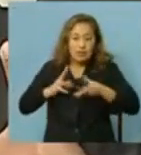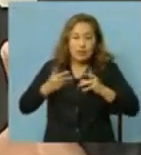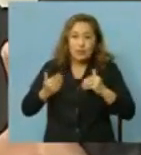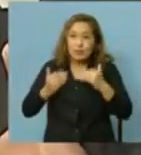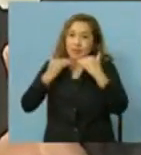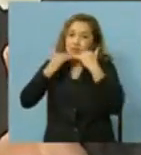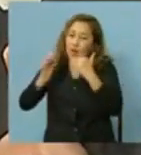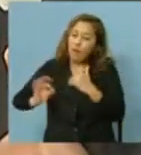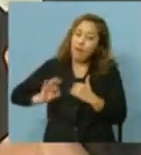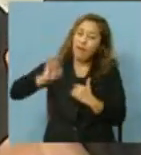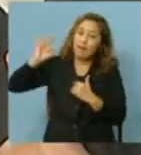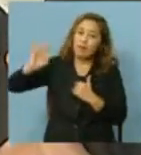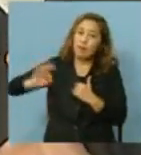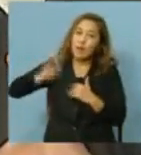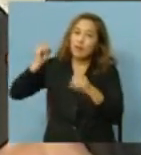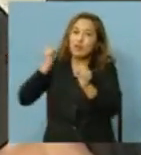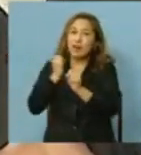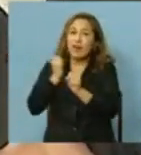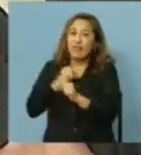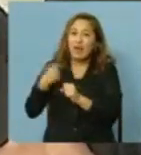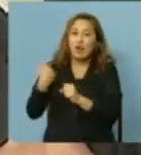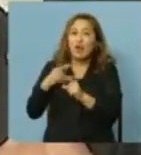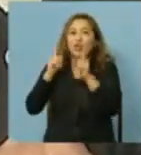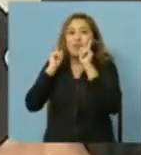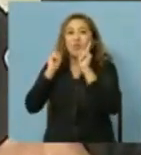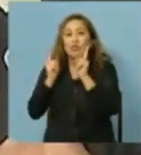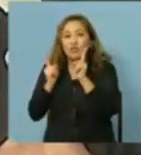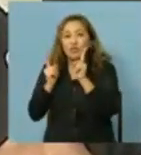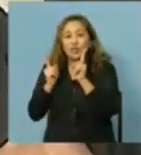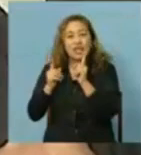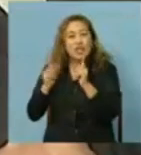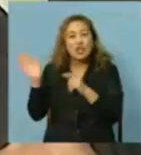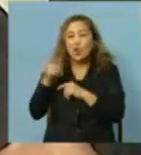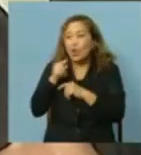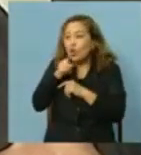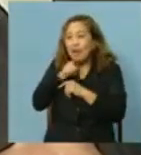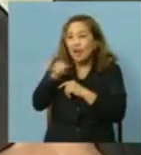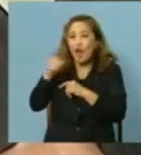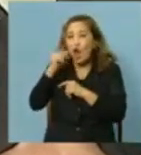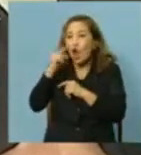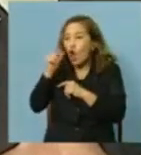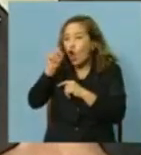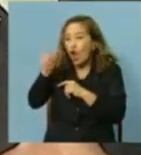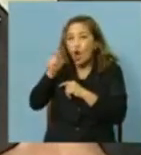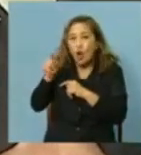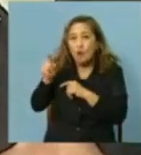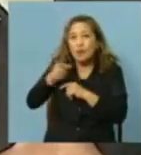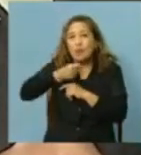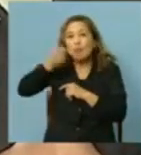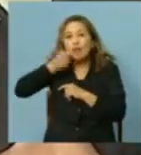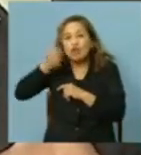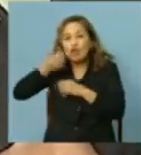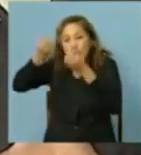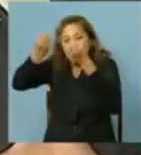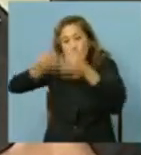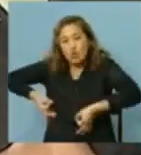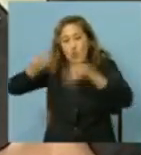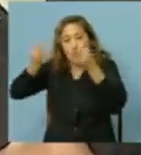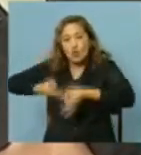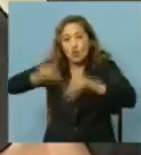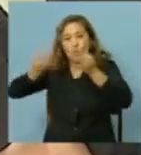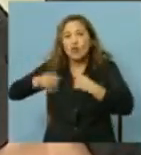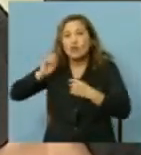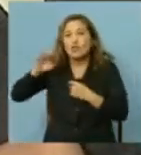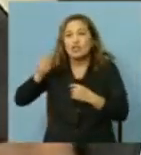de agradecer año tras año con nuestro trabajo, nuestra vocación, toda la mano que nos ha dado este gran periodista jujeño que ha sido Juan